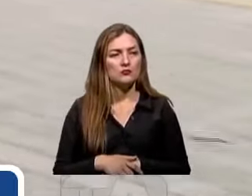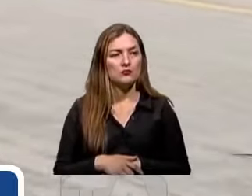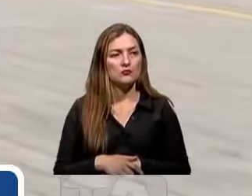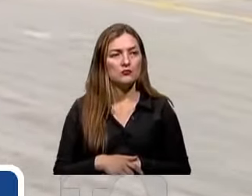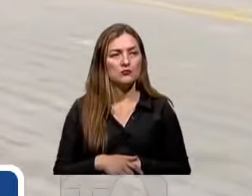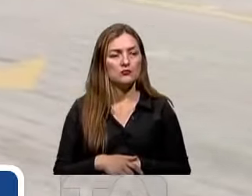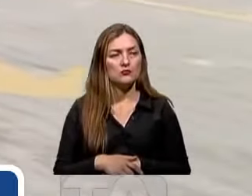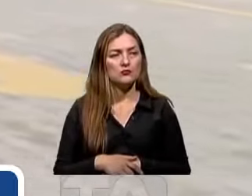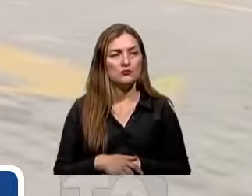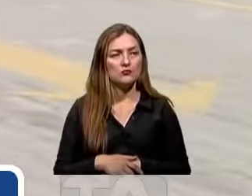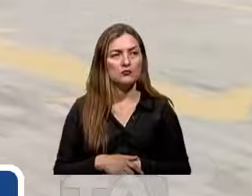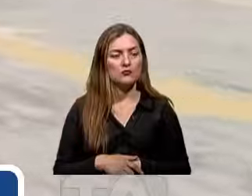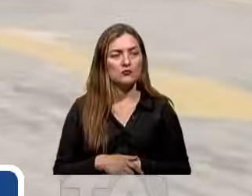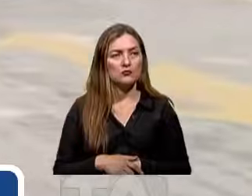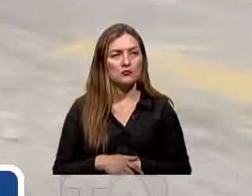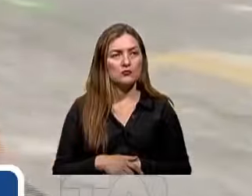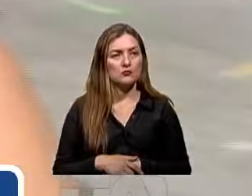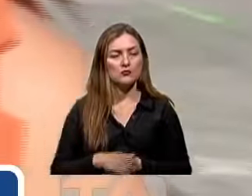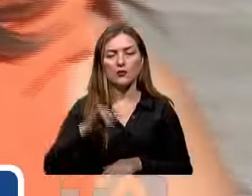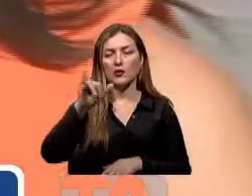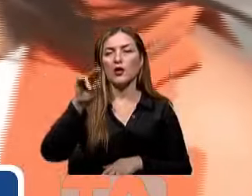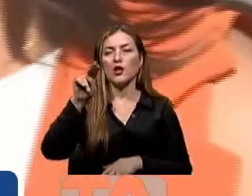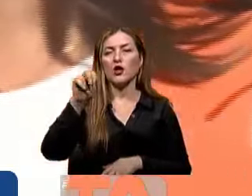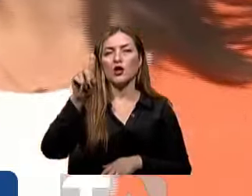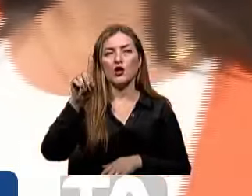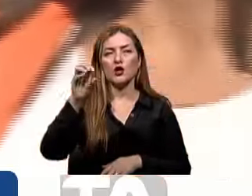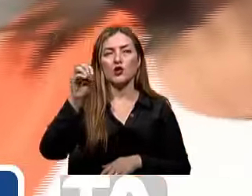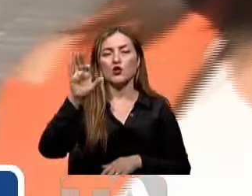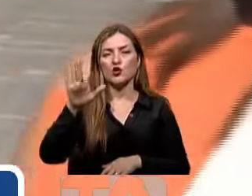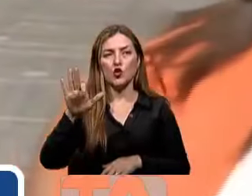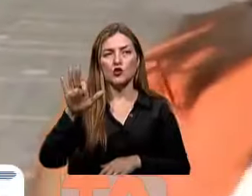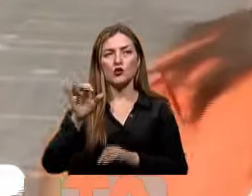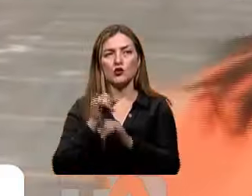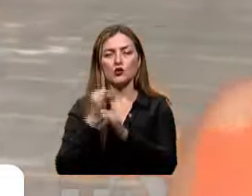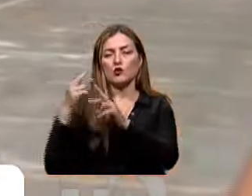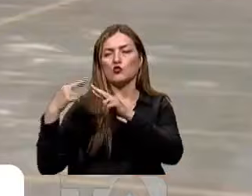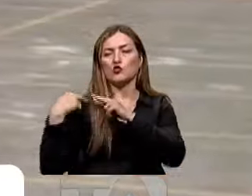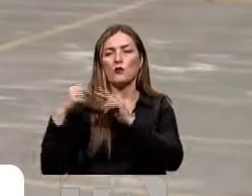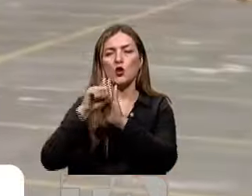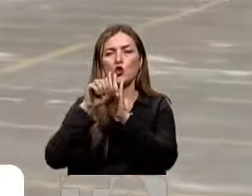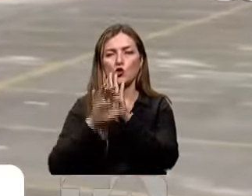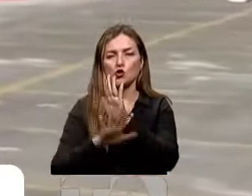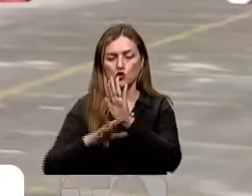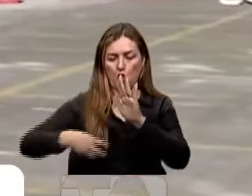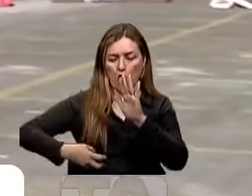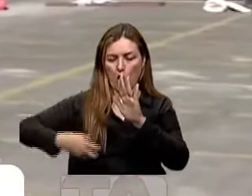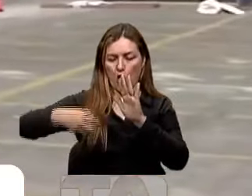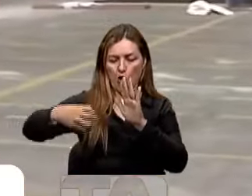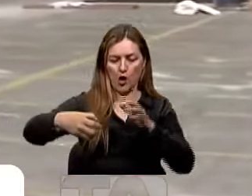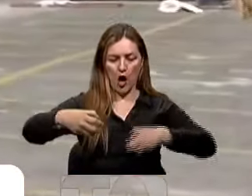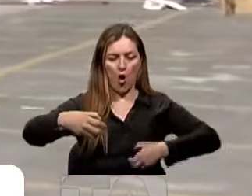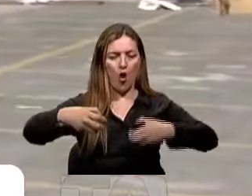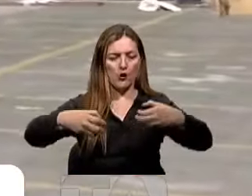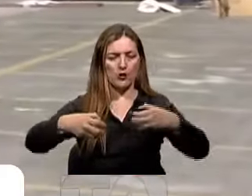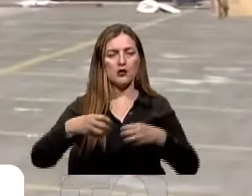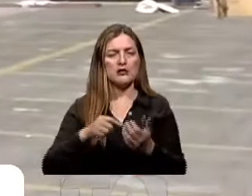es el la institución que se encarga no del tema de de donación de tejidos órganos y células que